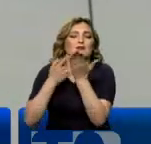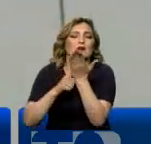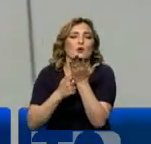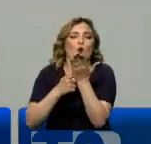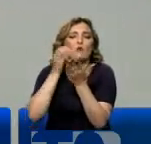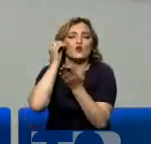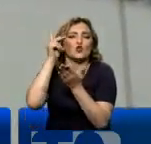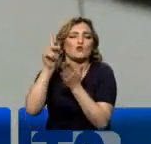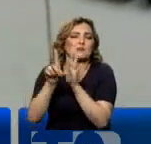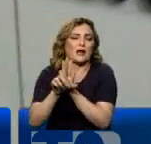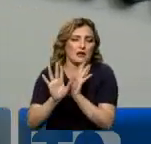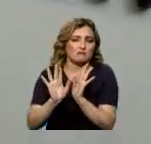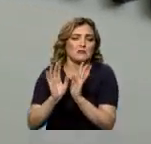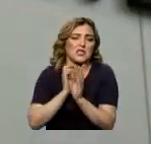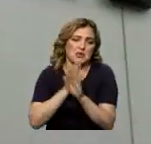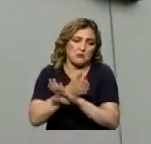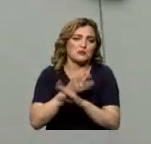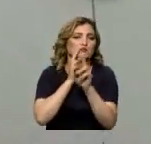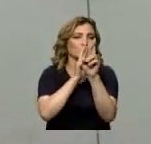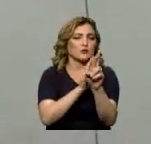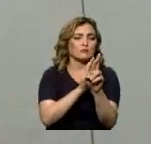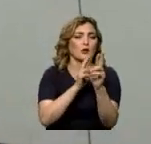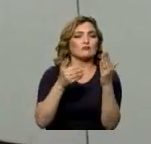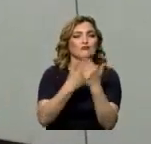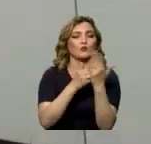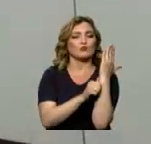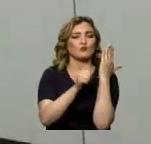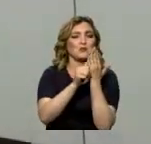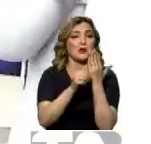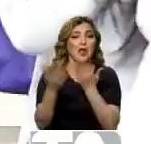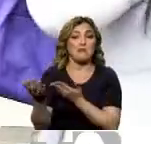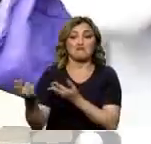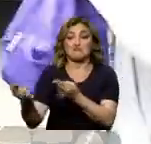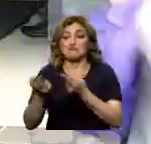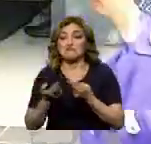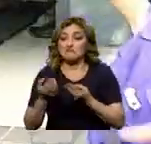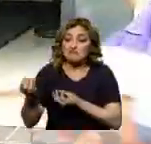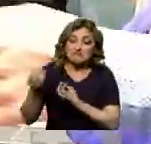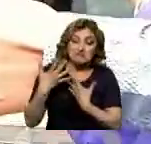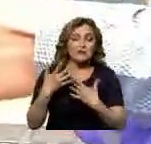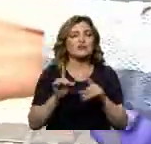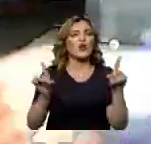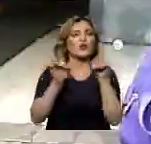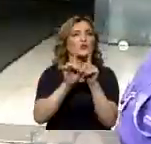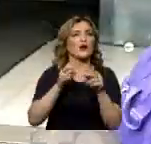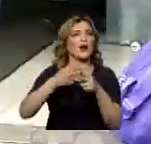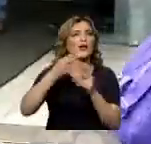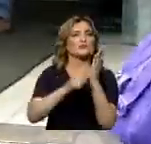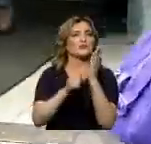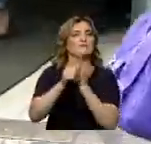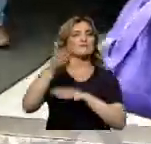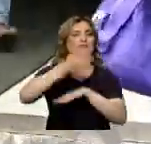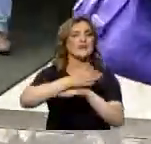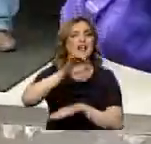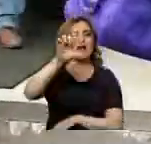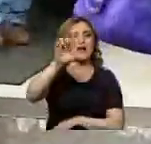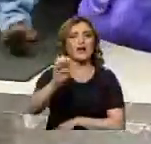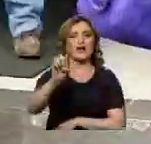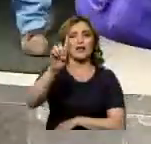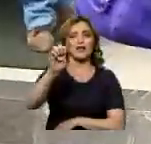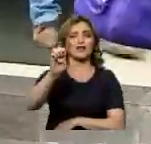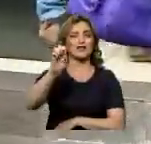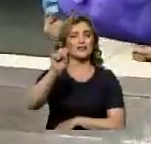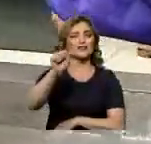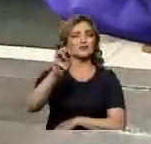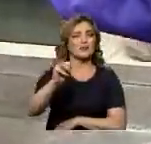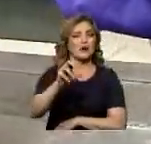pregunta. En todo caso, el nuevo ministro ya está recibiendo la nueva cartera de Estado por parte del ministro anterior, Raúl Ledesma. Todavía